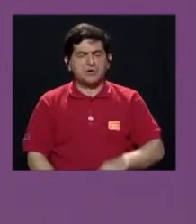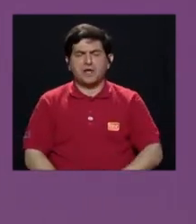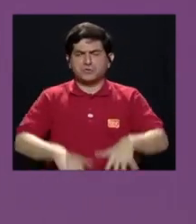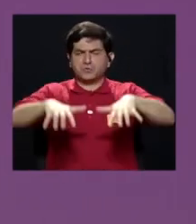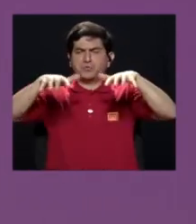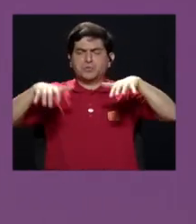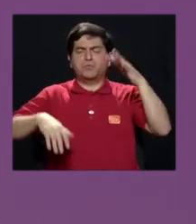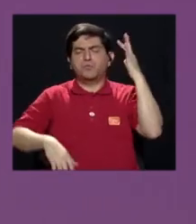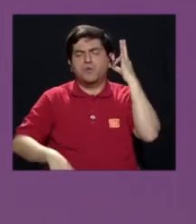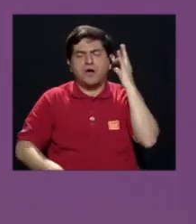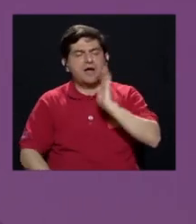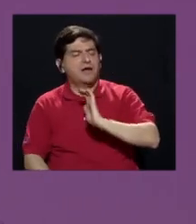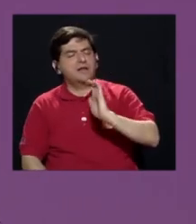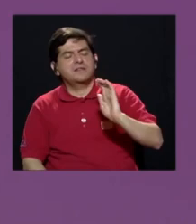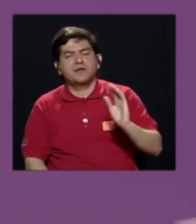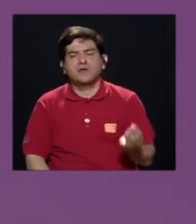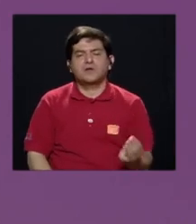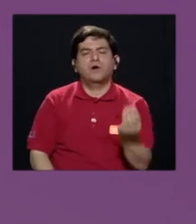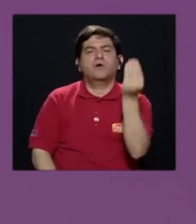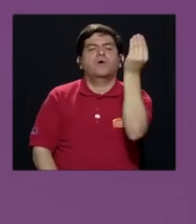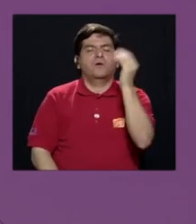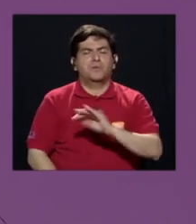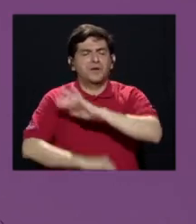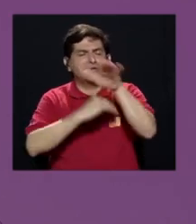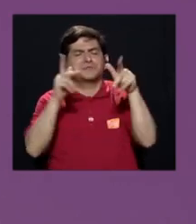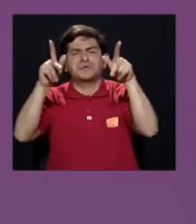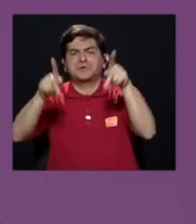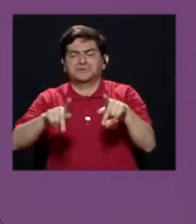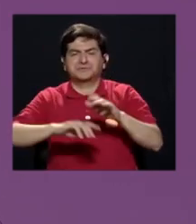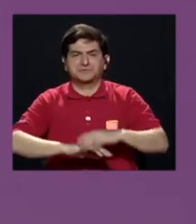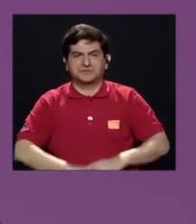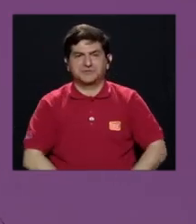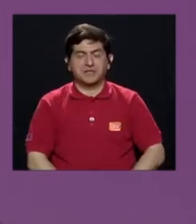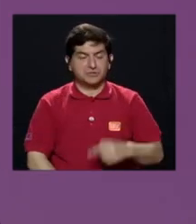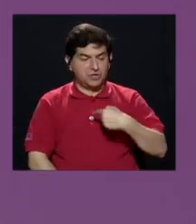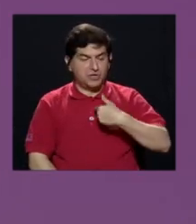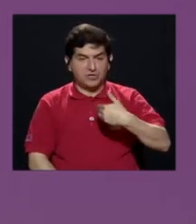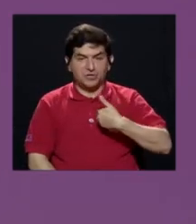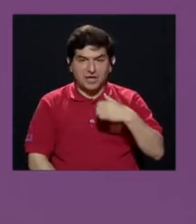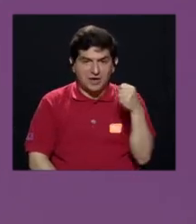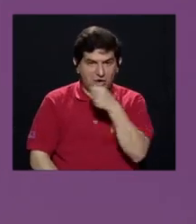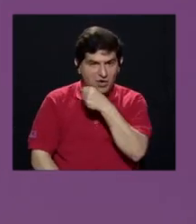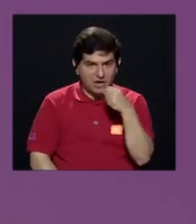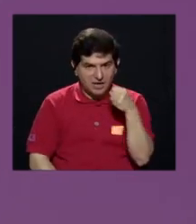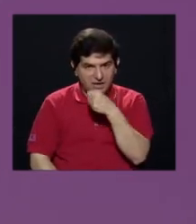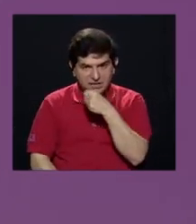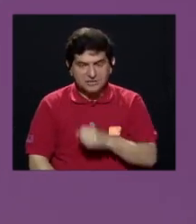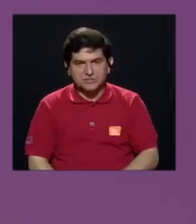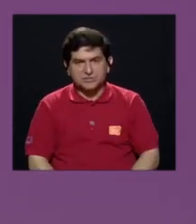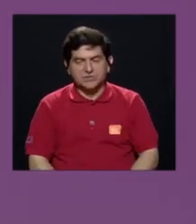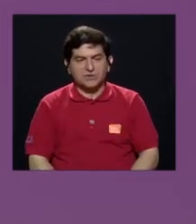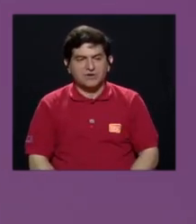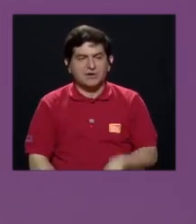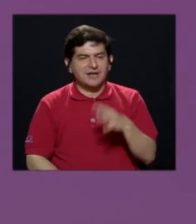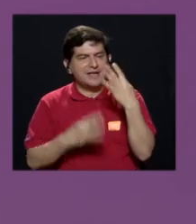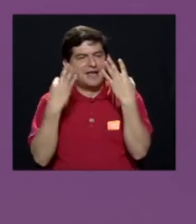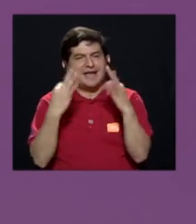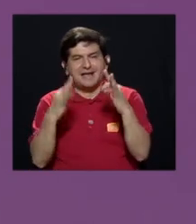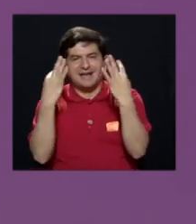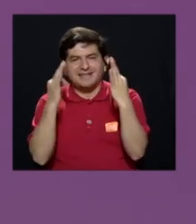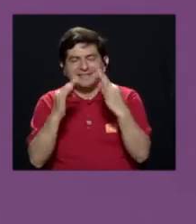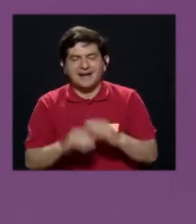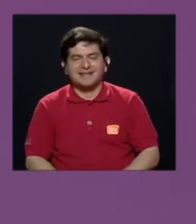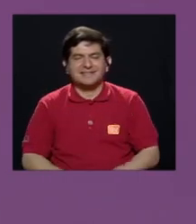Habían señoras, habían niños, habían jóvenes, estaba todo el mundo, ¿verdad? Y yo tengo una canción que se trata como de abrir